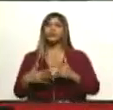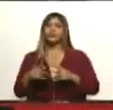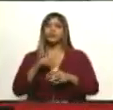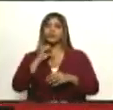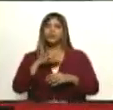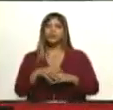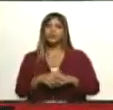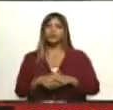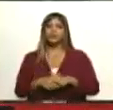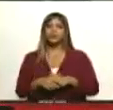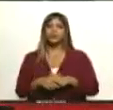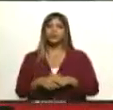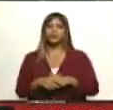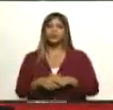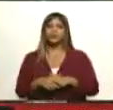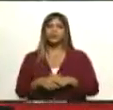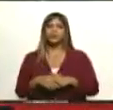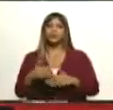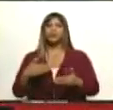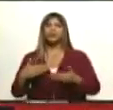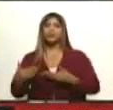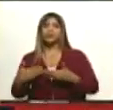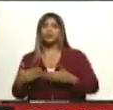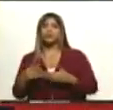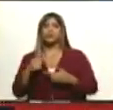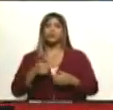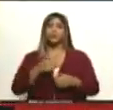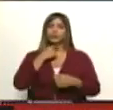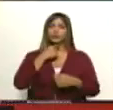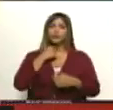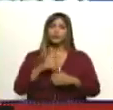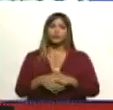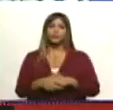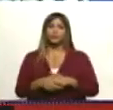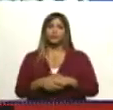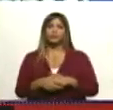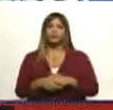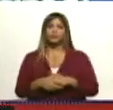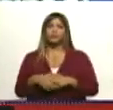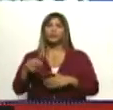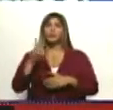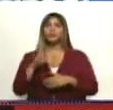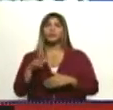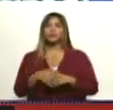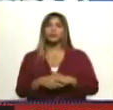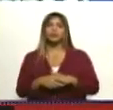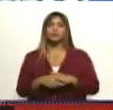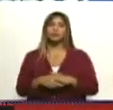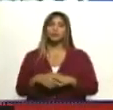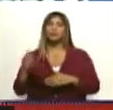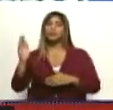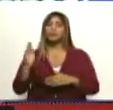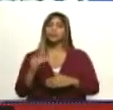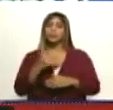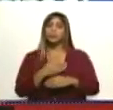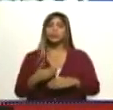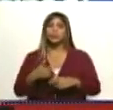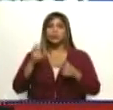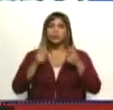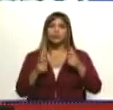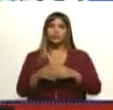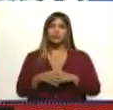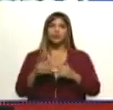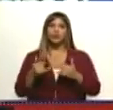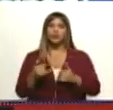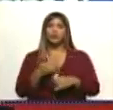por Raúl licause y la relación preferente que Venezuela con la llegada del comandante Hugo Chávez y